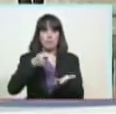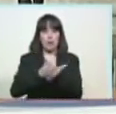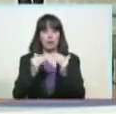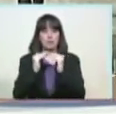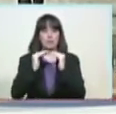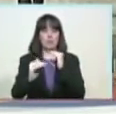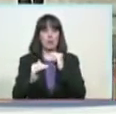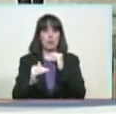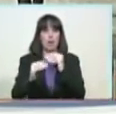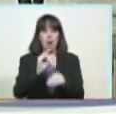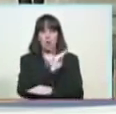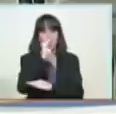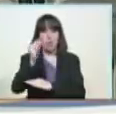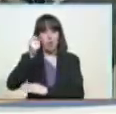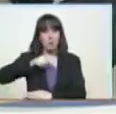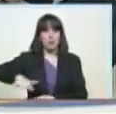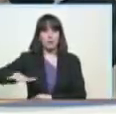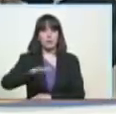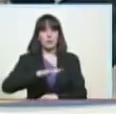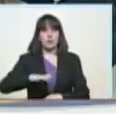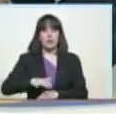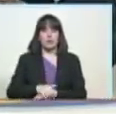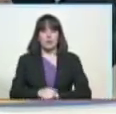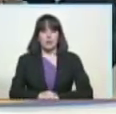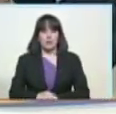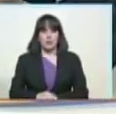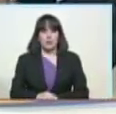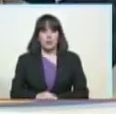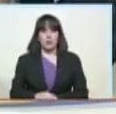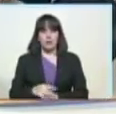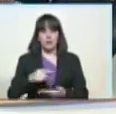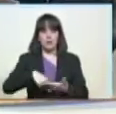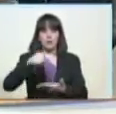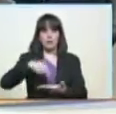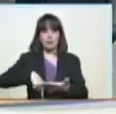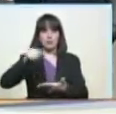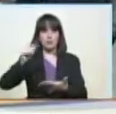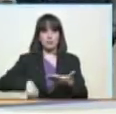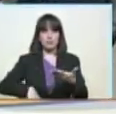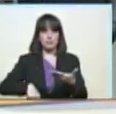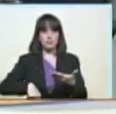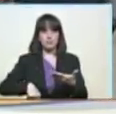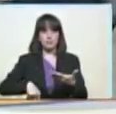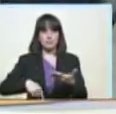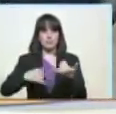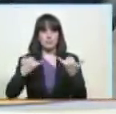estabilidad y protección para nuestro pueblo procedo a firmar el decreto